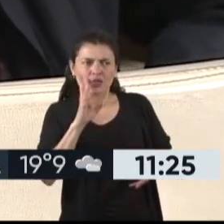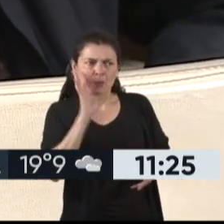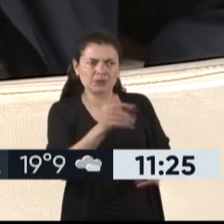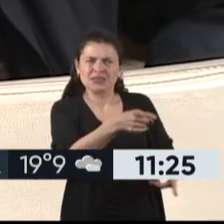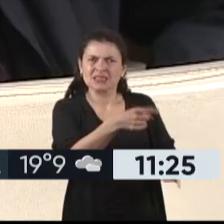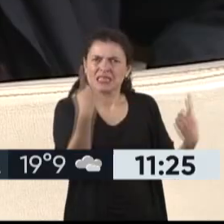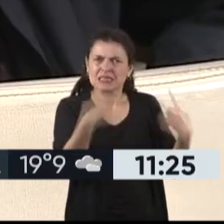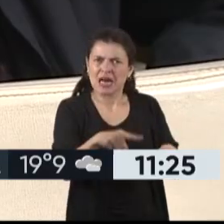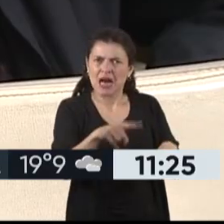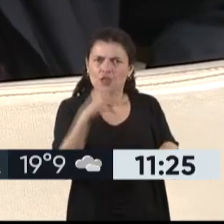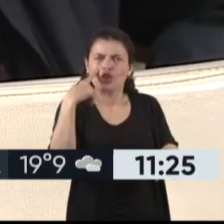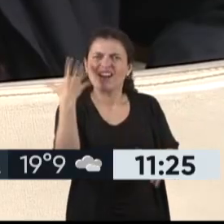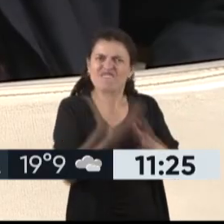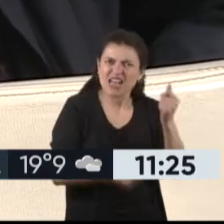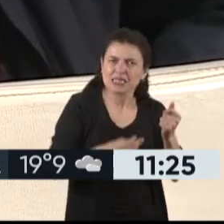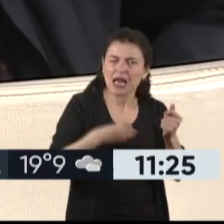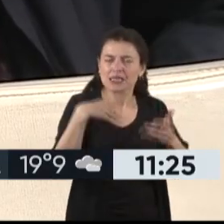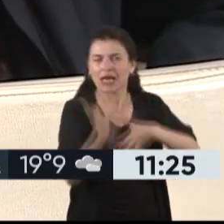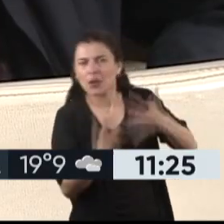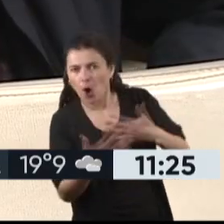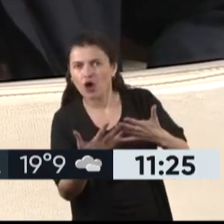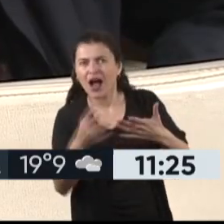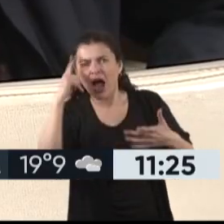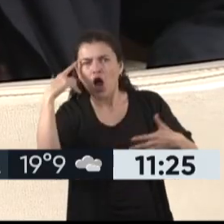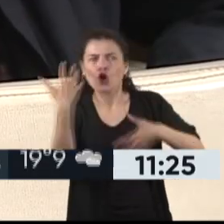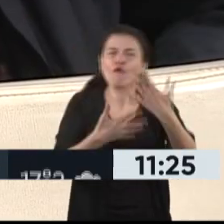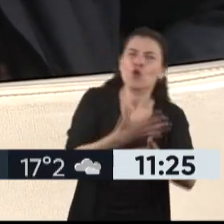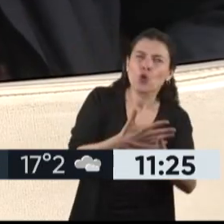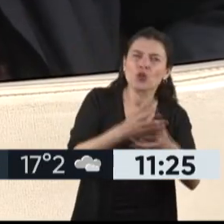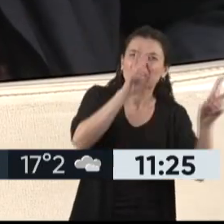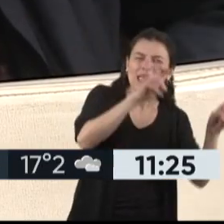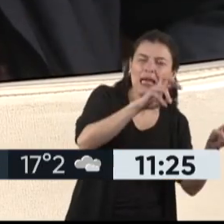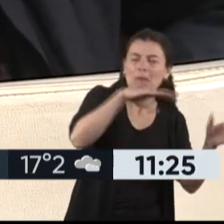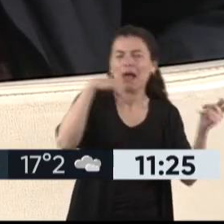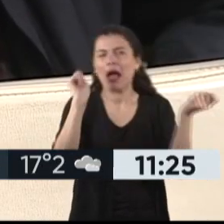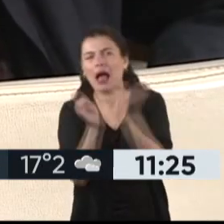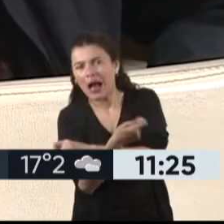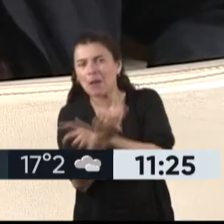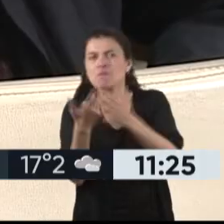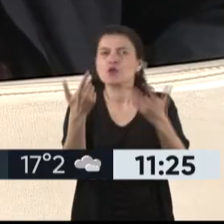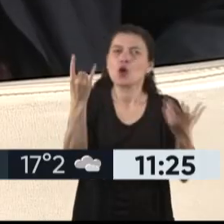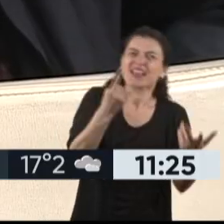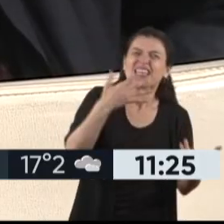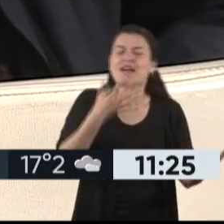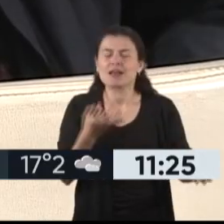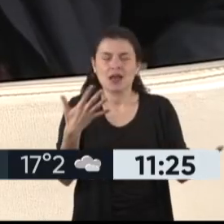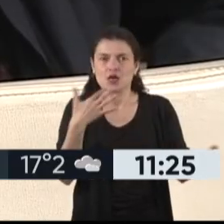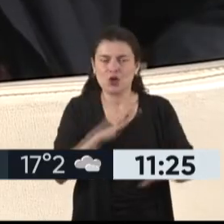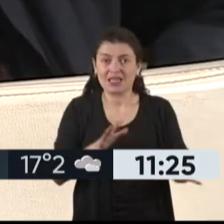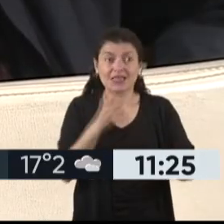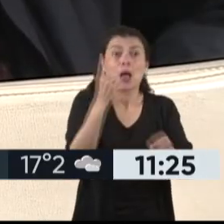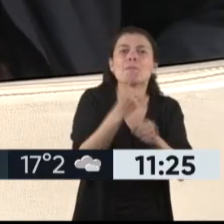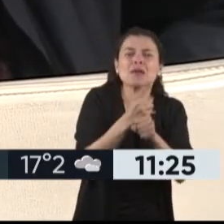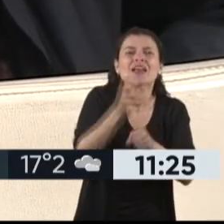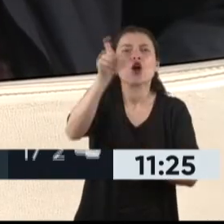previas en el relato que ha tenido. Haciendo un brevísimo raconto, primero diciendo que no